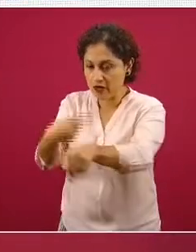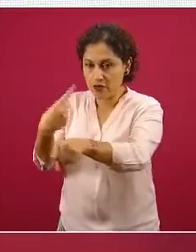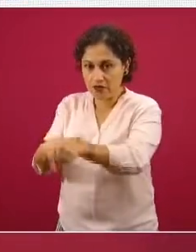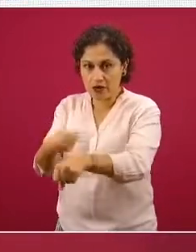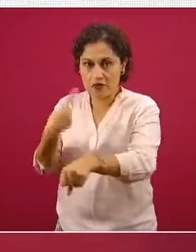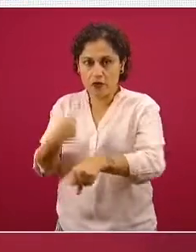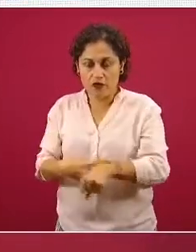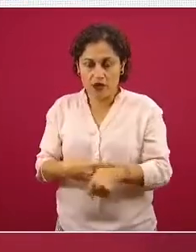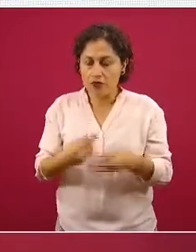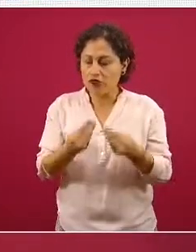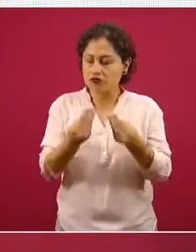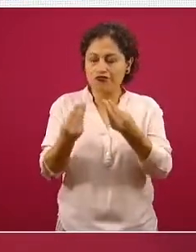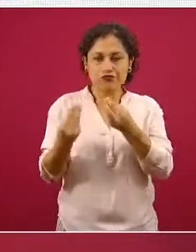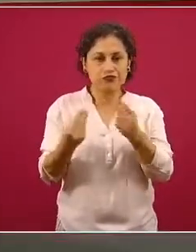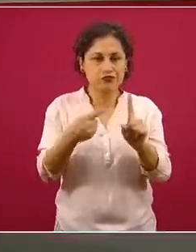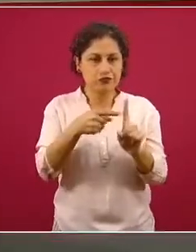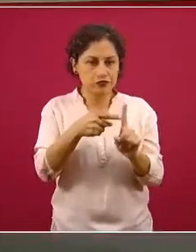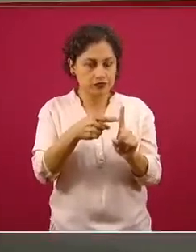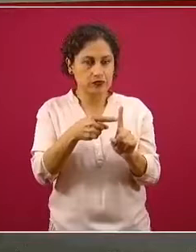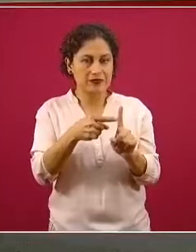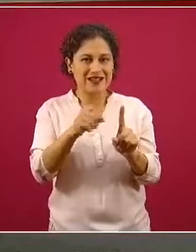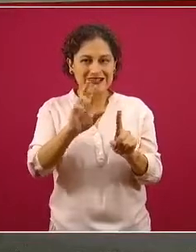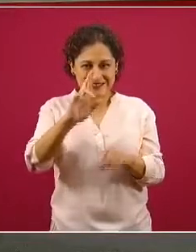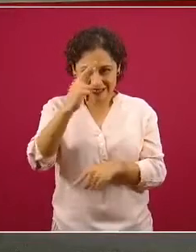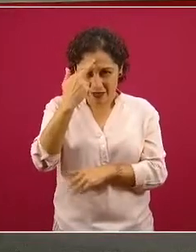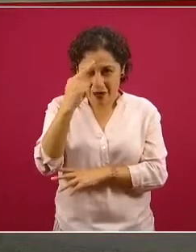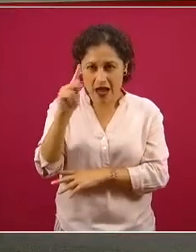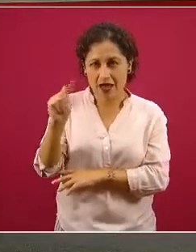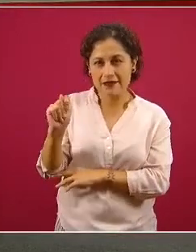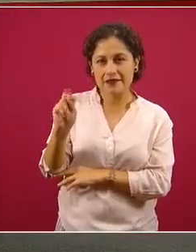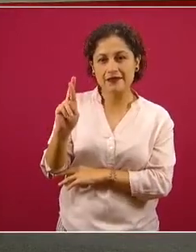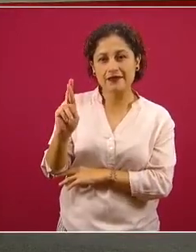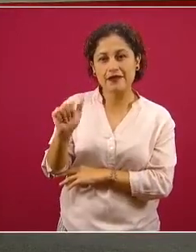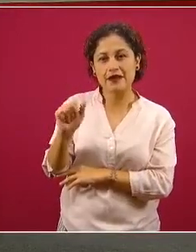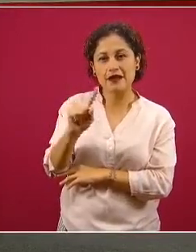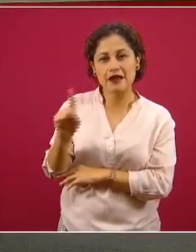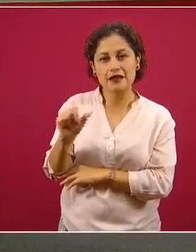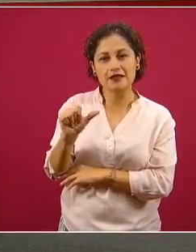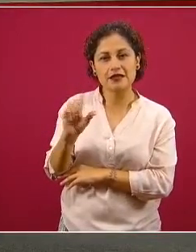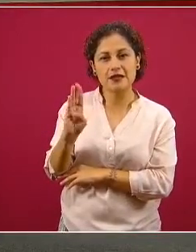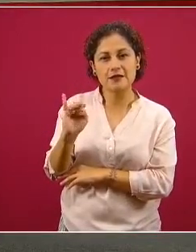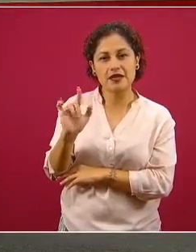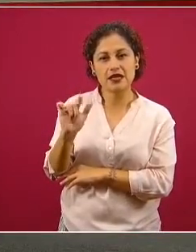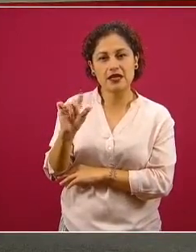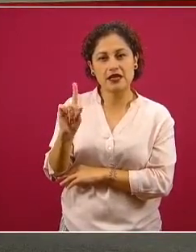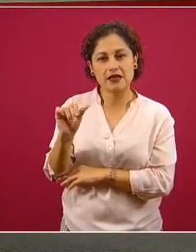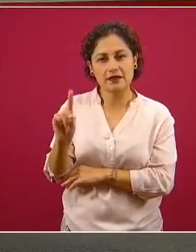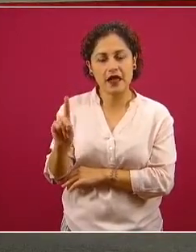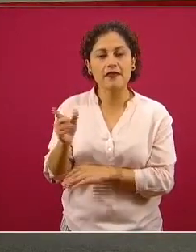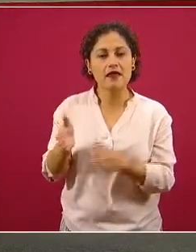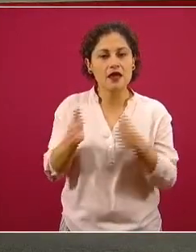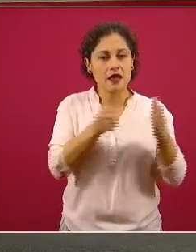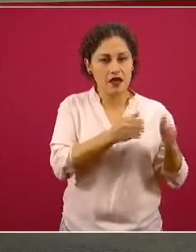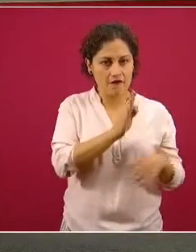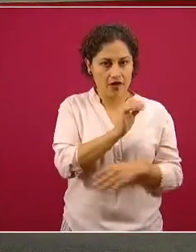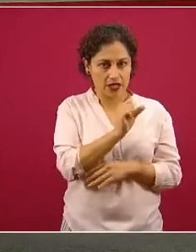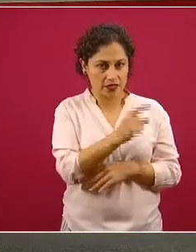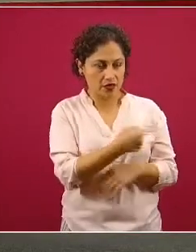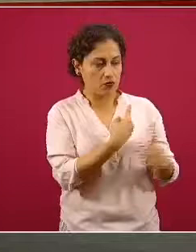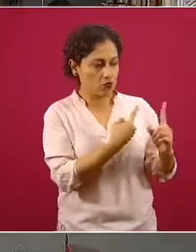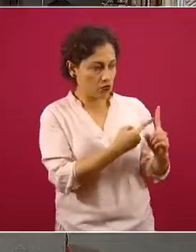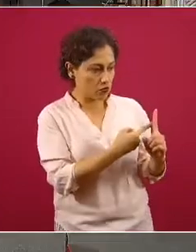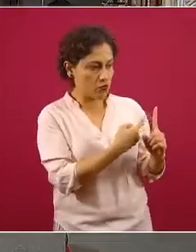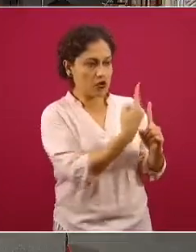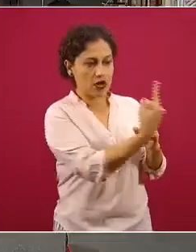trazabilidad. ¿Se acuerdan que hablamos de eso? Hablamos de que ya no es posible reconocer quién contagió a un caso o ese